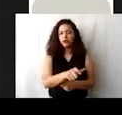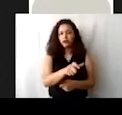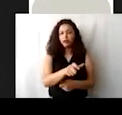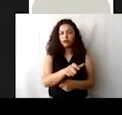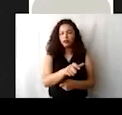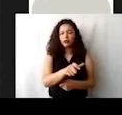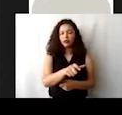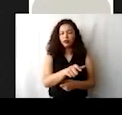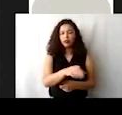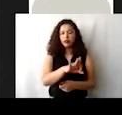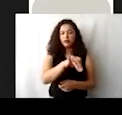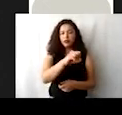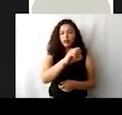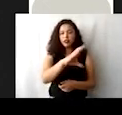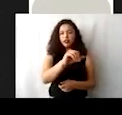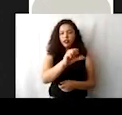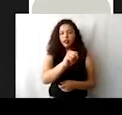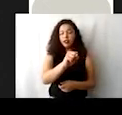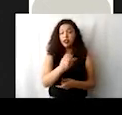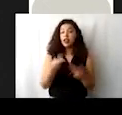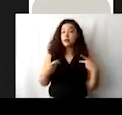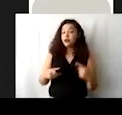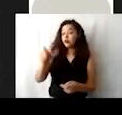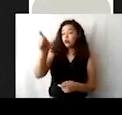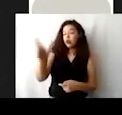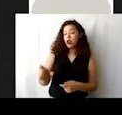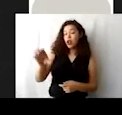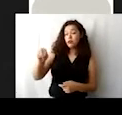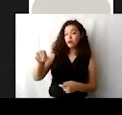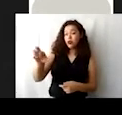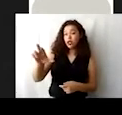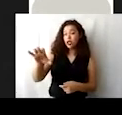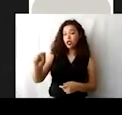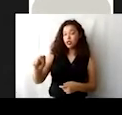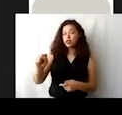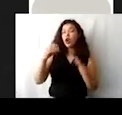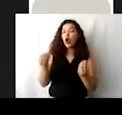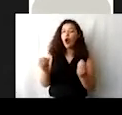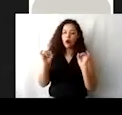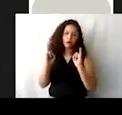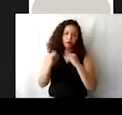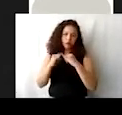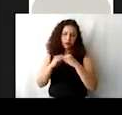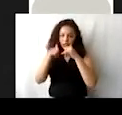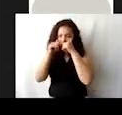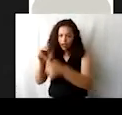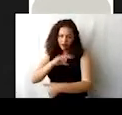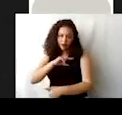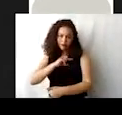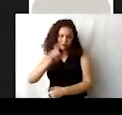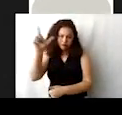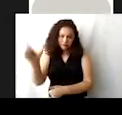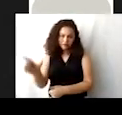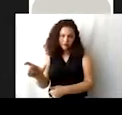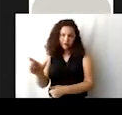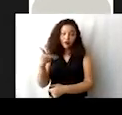para el caso de las personas físicas. En el caso de las personas morales o de las instituciones de asistencia privada, el proceso